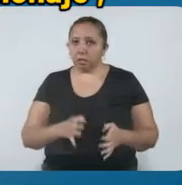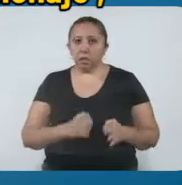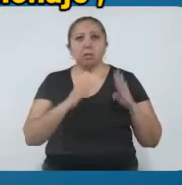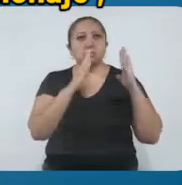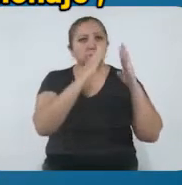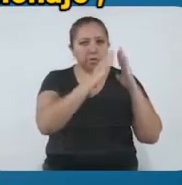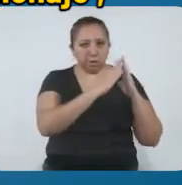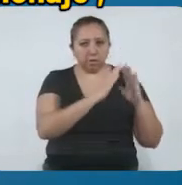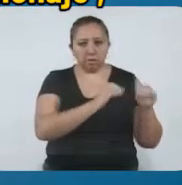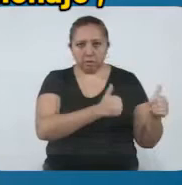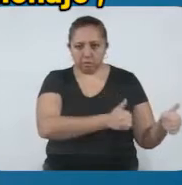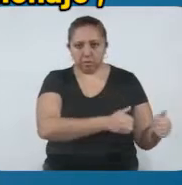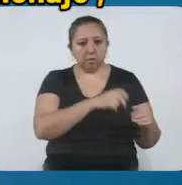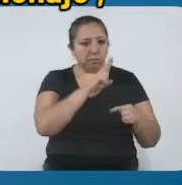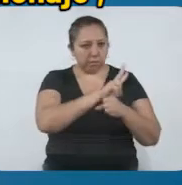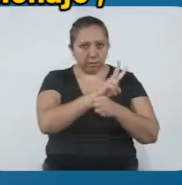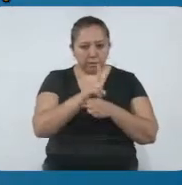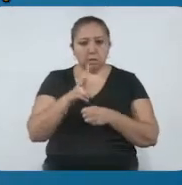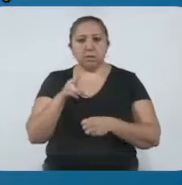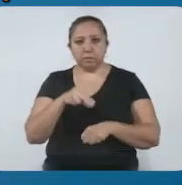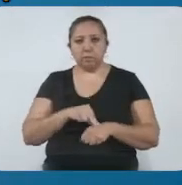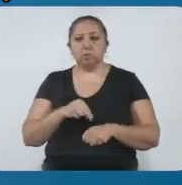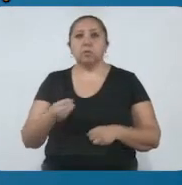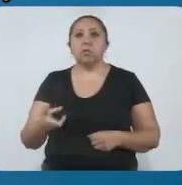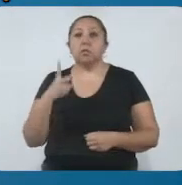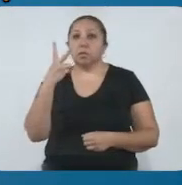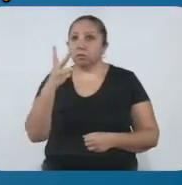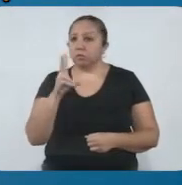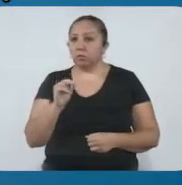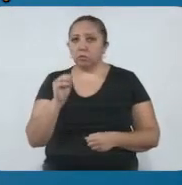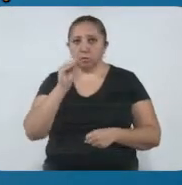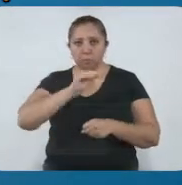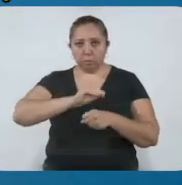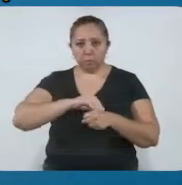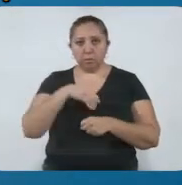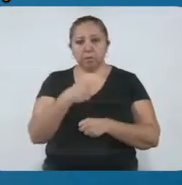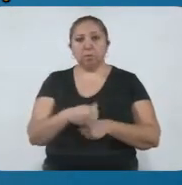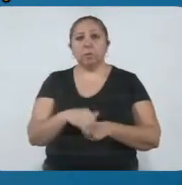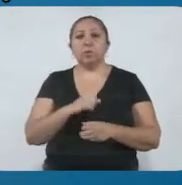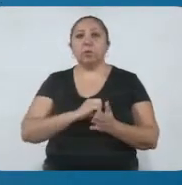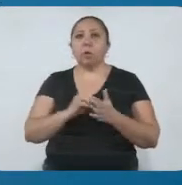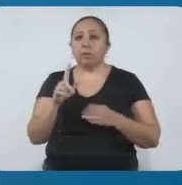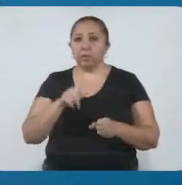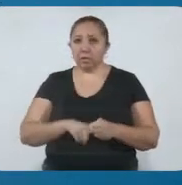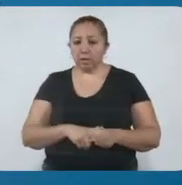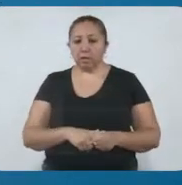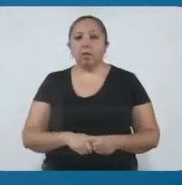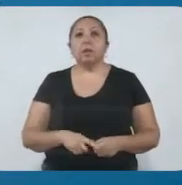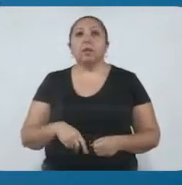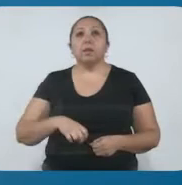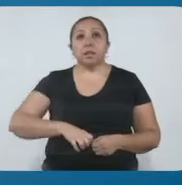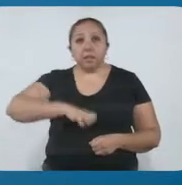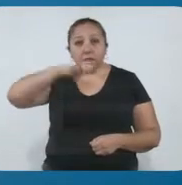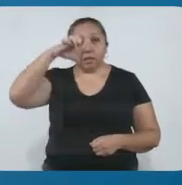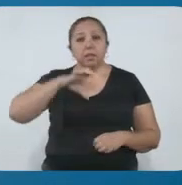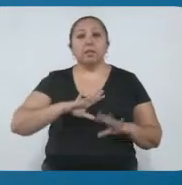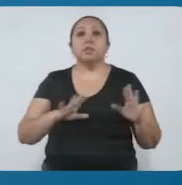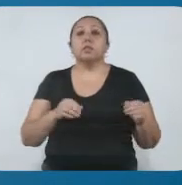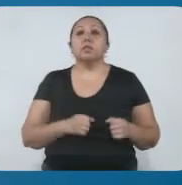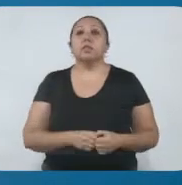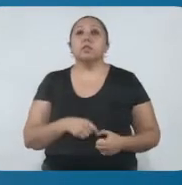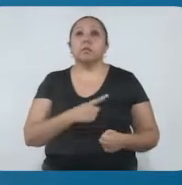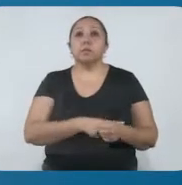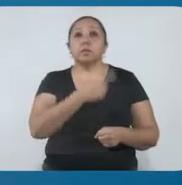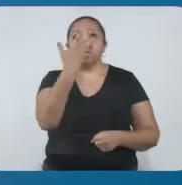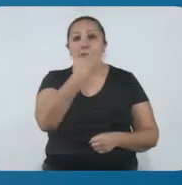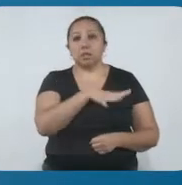hogar, aislada y en constante vigilancia. Estos 2 casos no se incluyen en las cifras oficiales. El rango de edad de los casos confirmados es